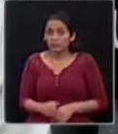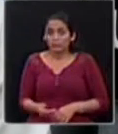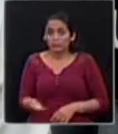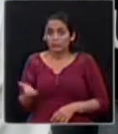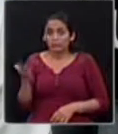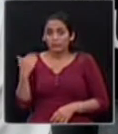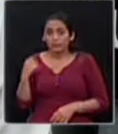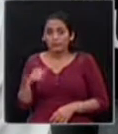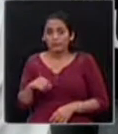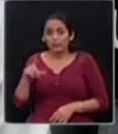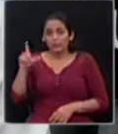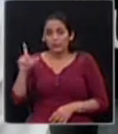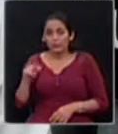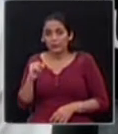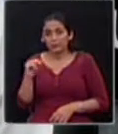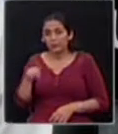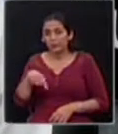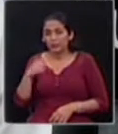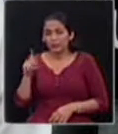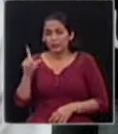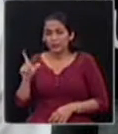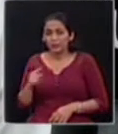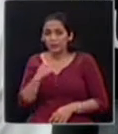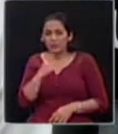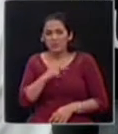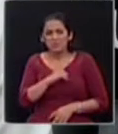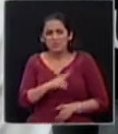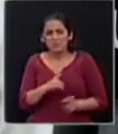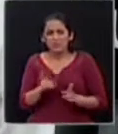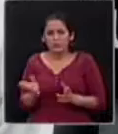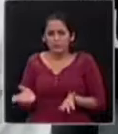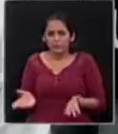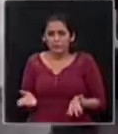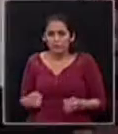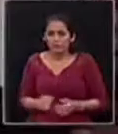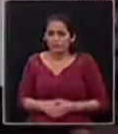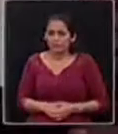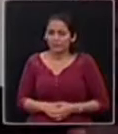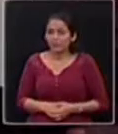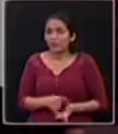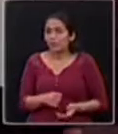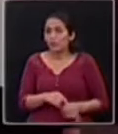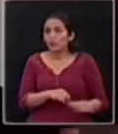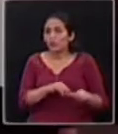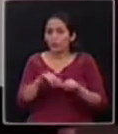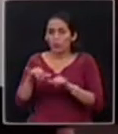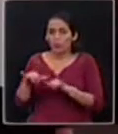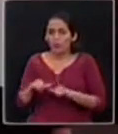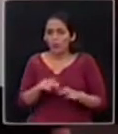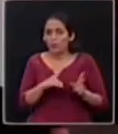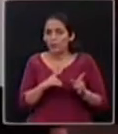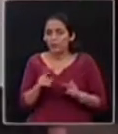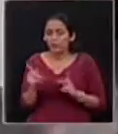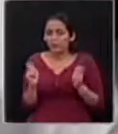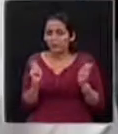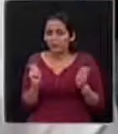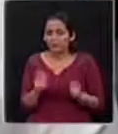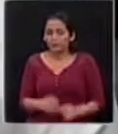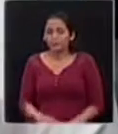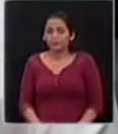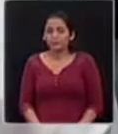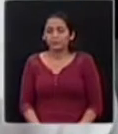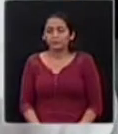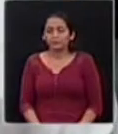la misma jeringa con distintos toques pero esta es la distinta jeringa con distintos toques eliminación de la tabla del consumo de drogas y